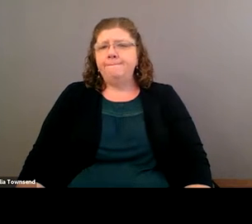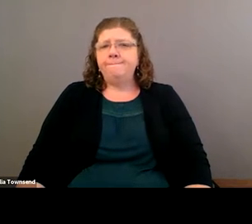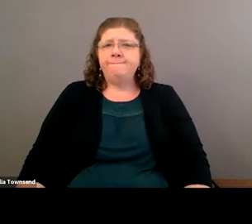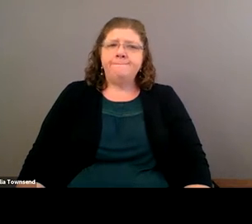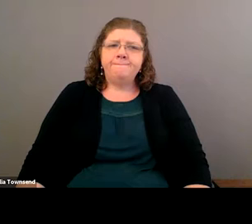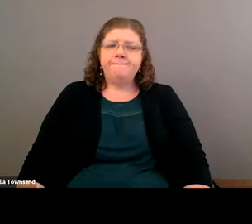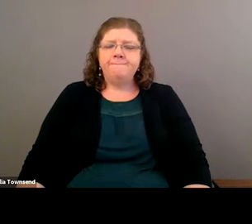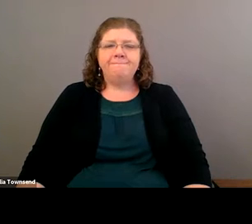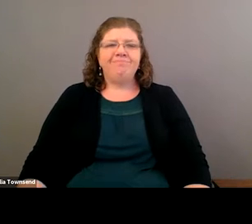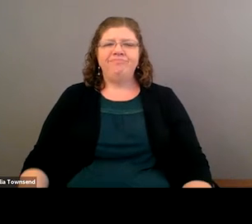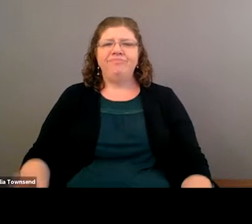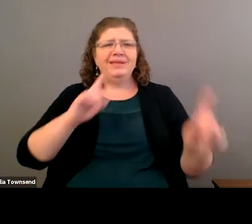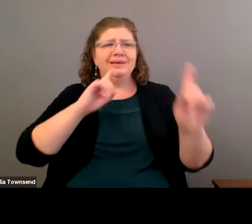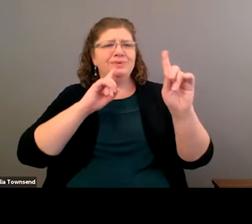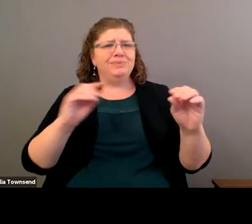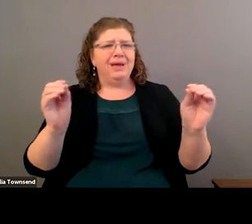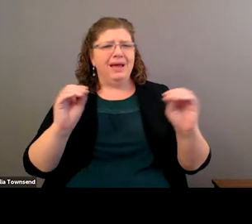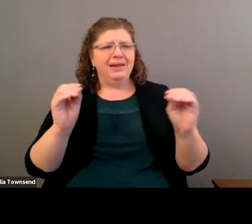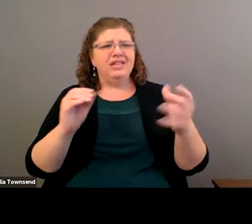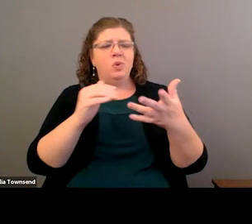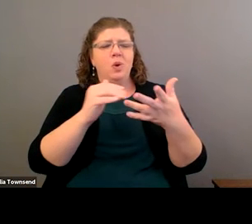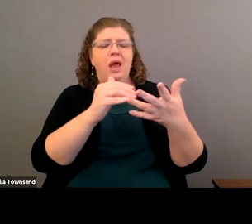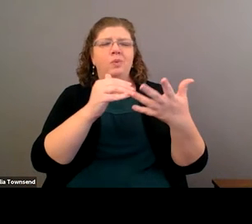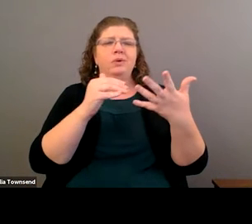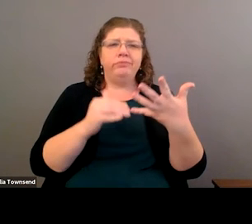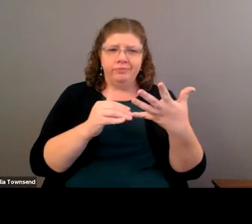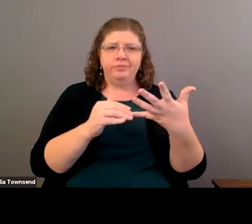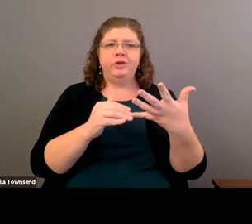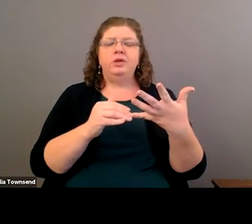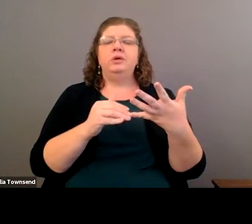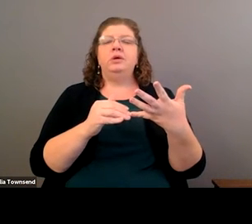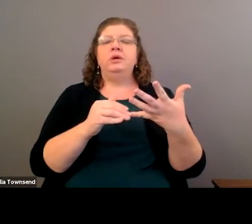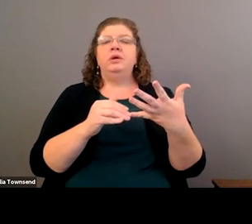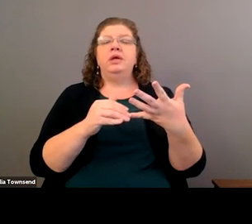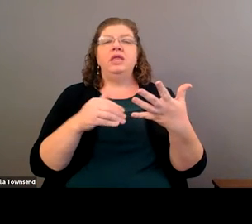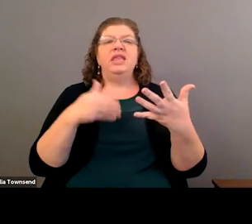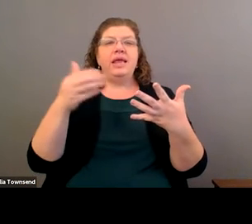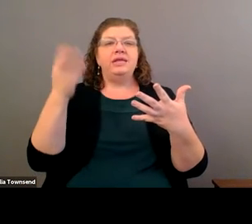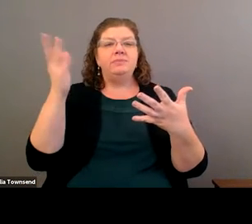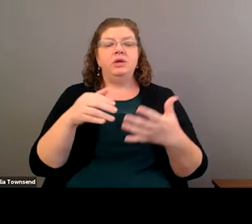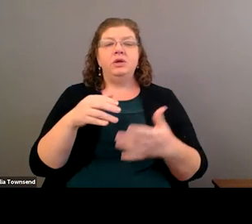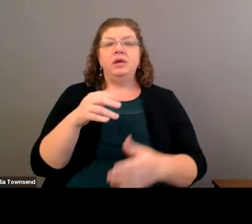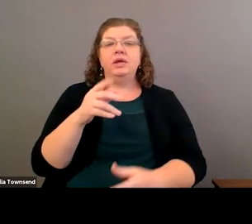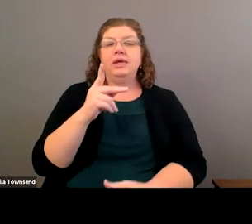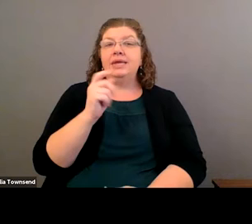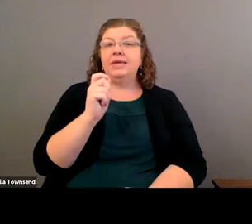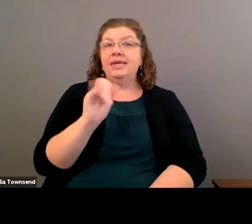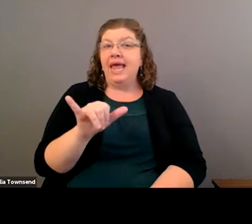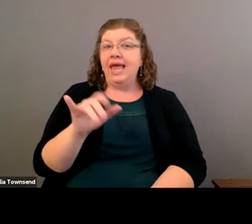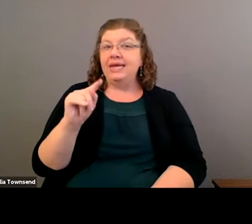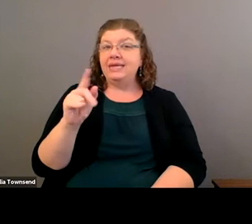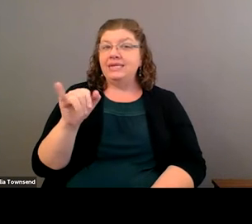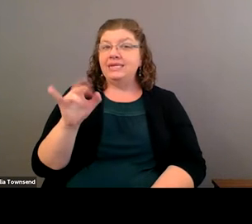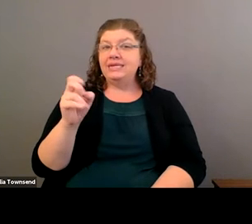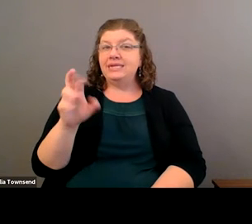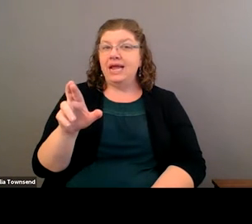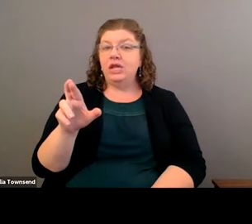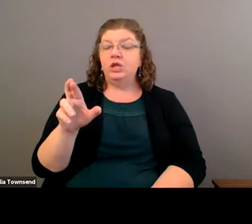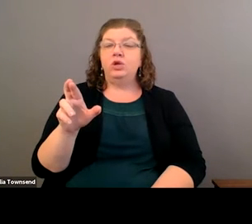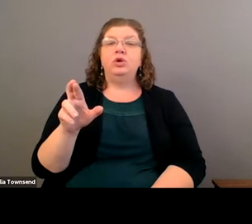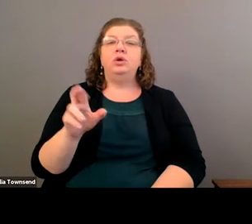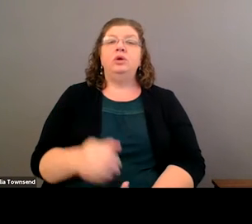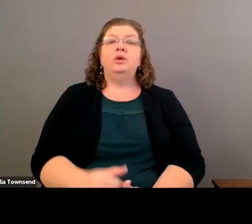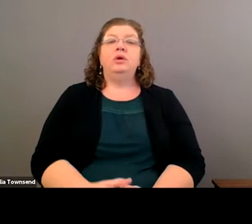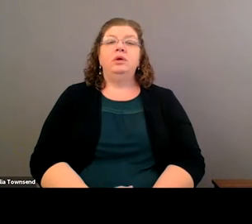She's not responding. Ella no me está respondiendo, así que voy a pasar a la siguiente persona, a Kay Taylor.